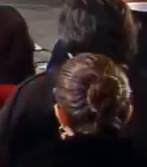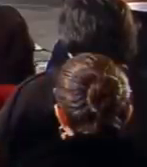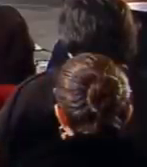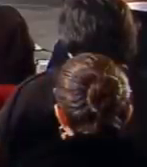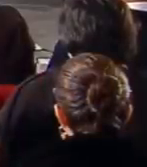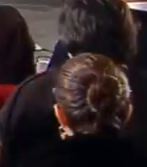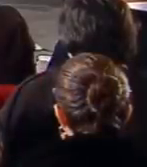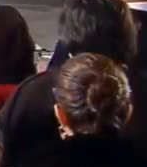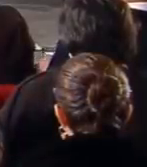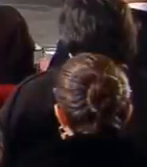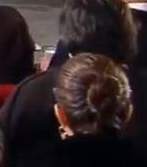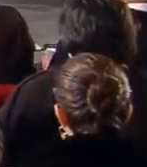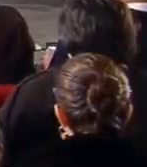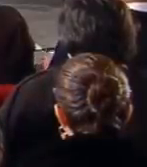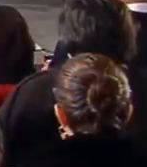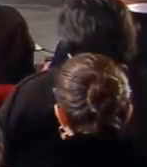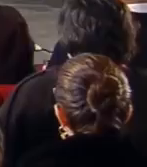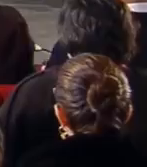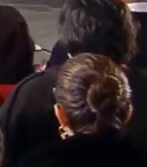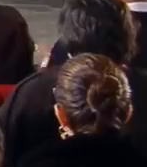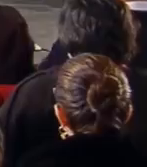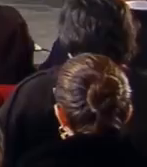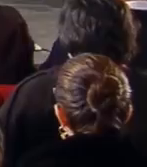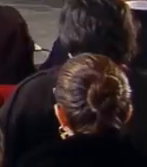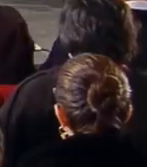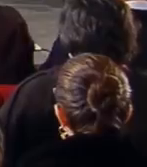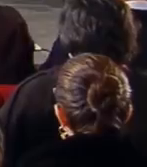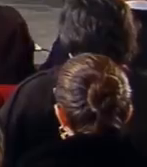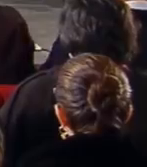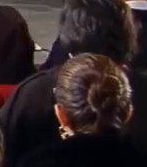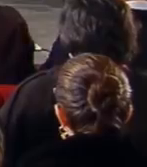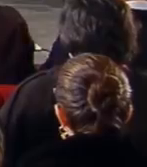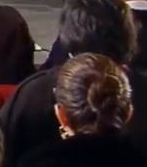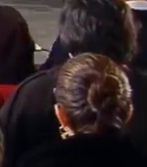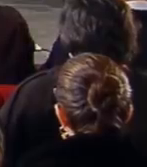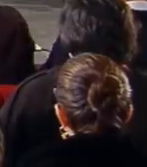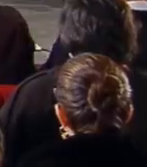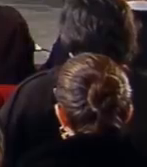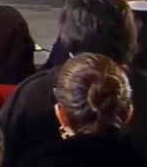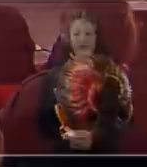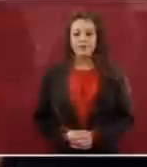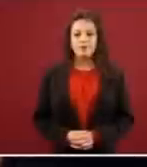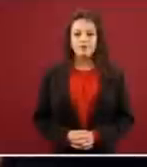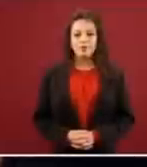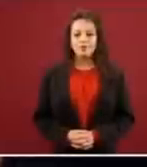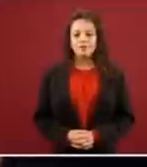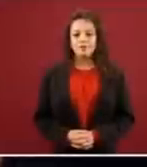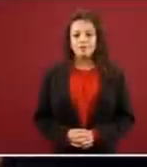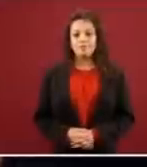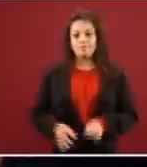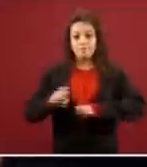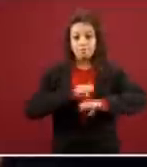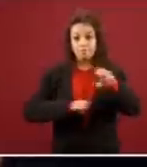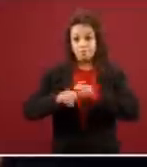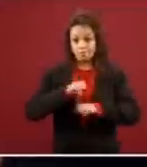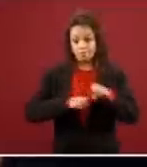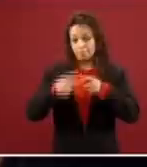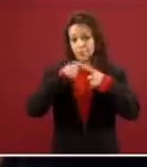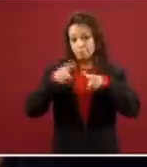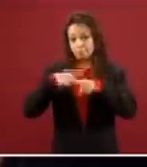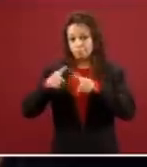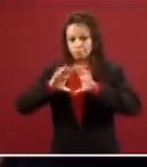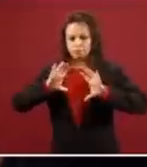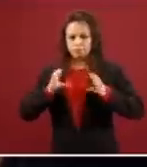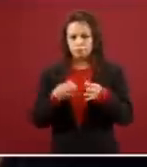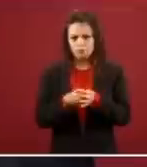montos operados y se trata de posibles prestanombres y existe triangulación de recursos entre las empresas. El tercer caso es una facturación